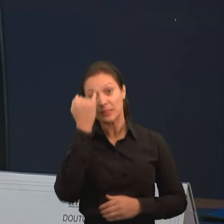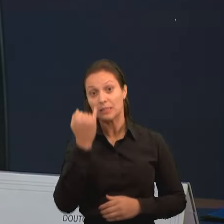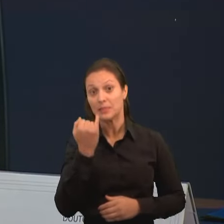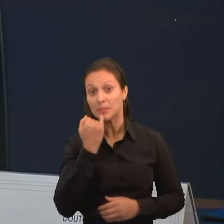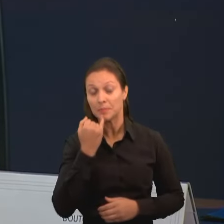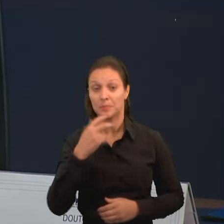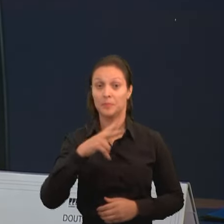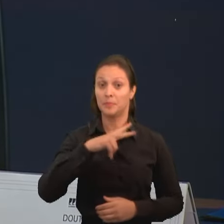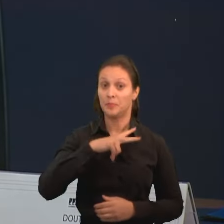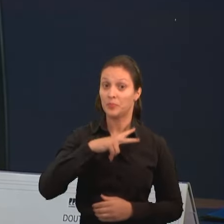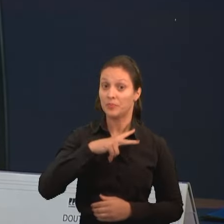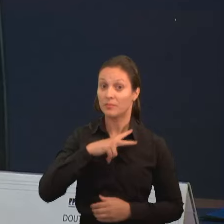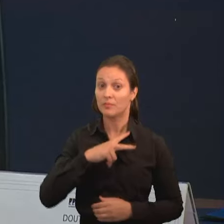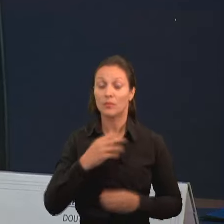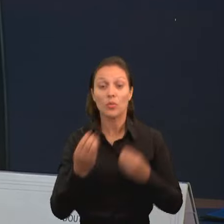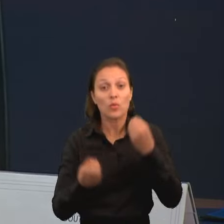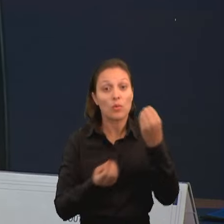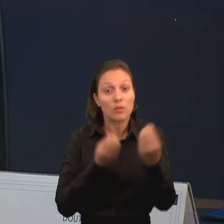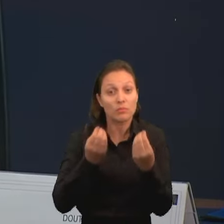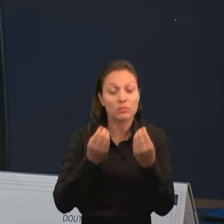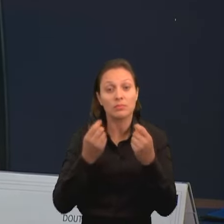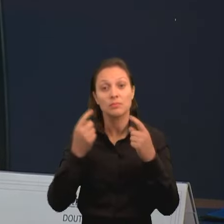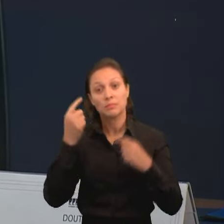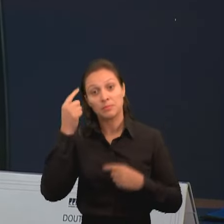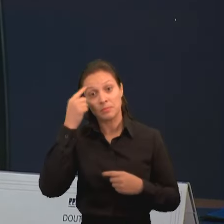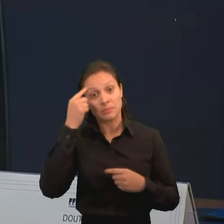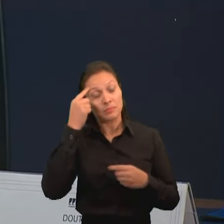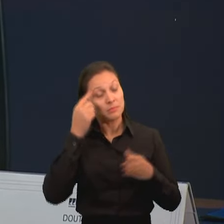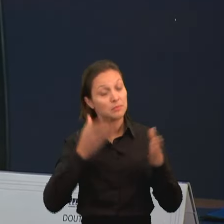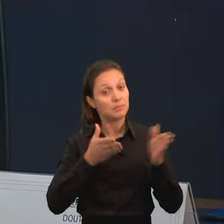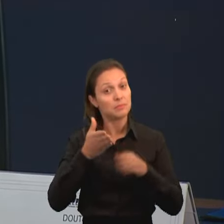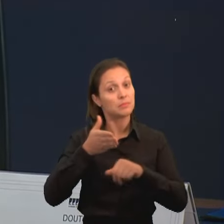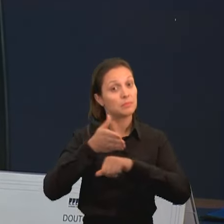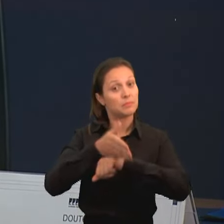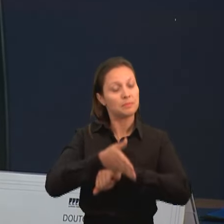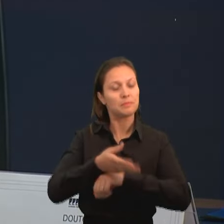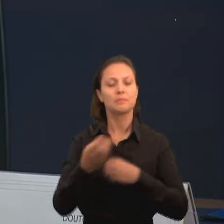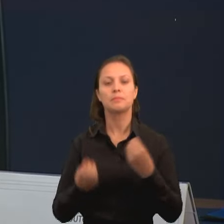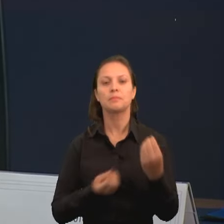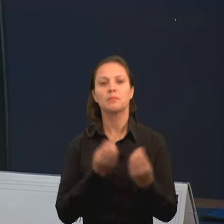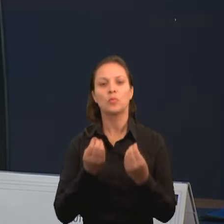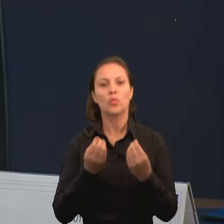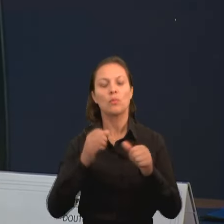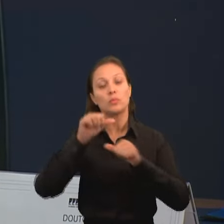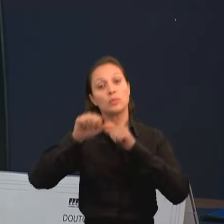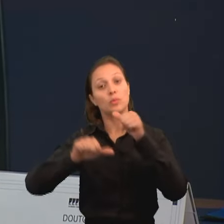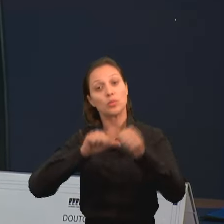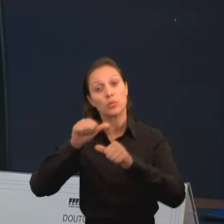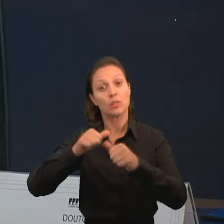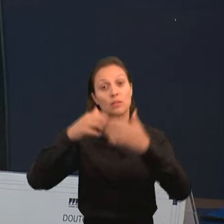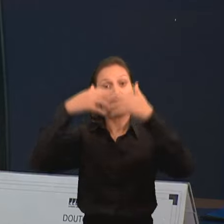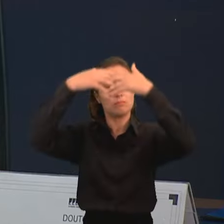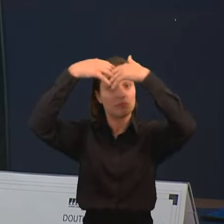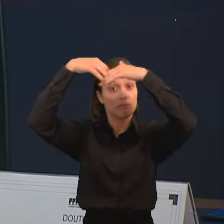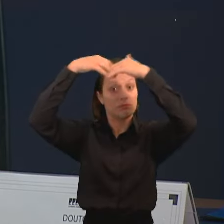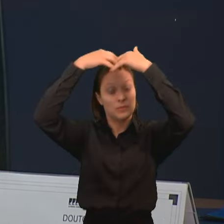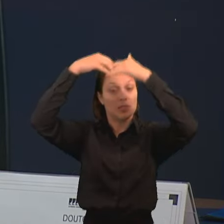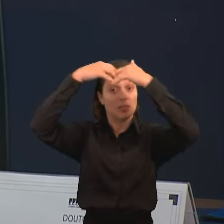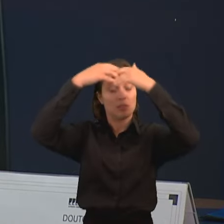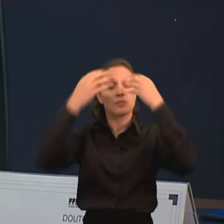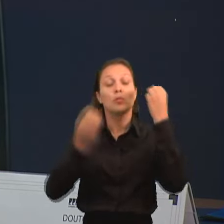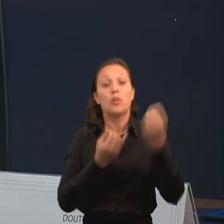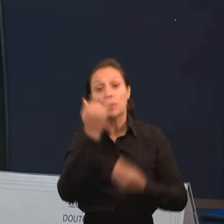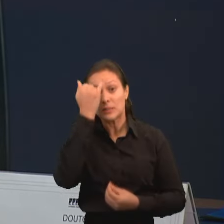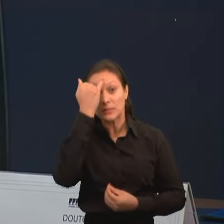integridad personal, estímulos neurológicos invasivos, y que sean capaces de cambiar las